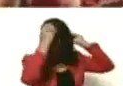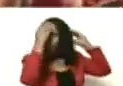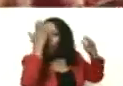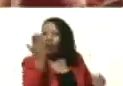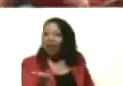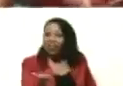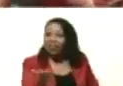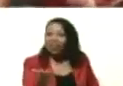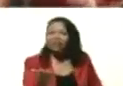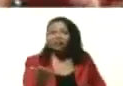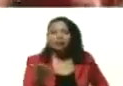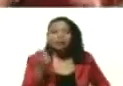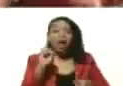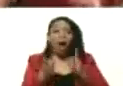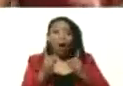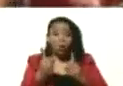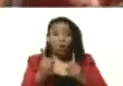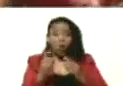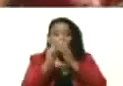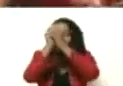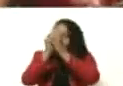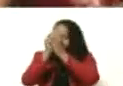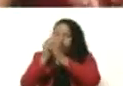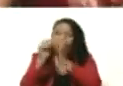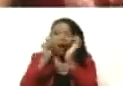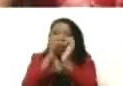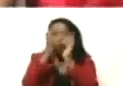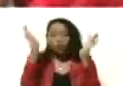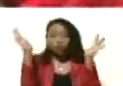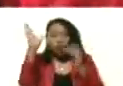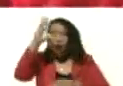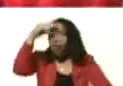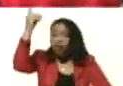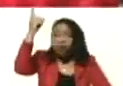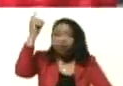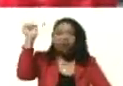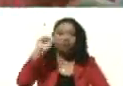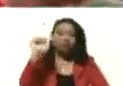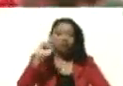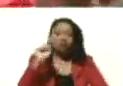hecho algunos? ¿Se han encomendado a Cristo? ¿Verdad?